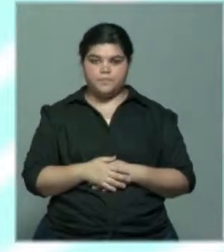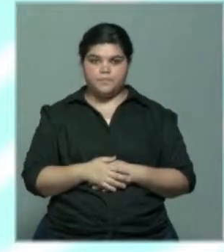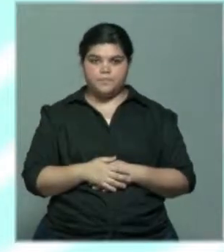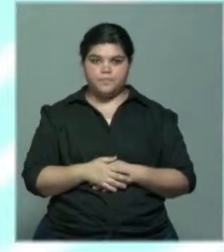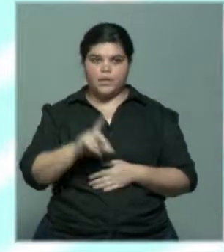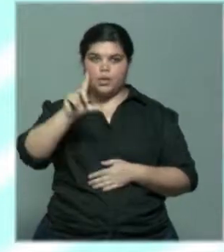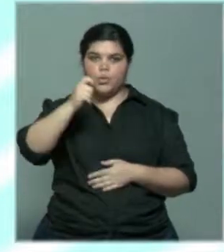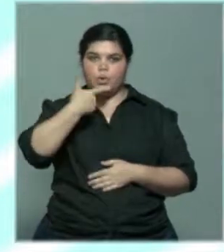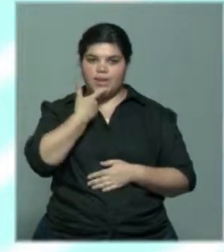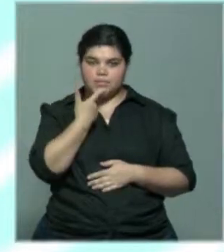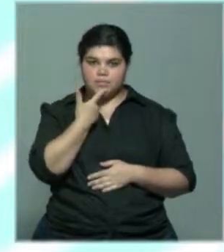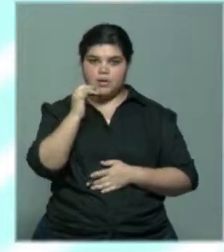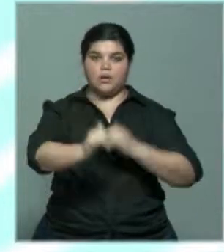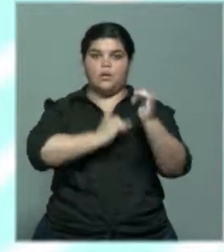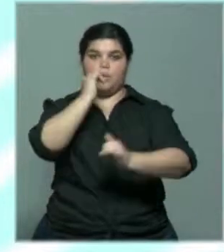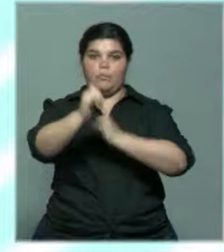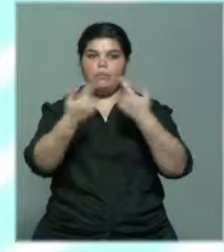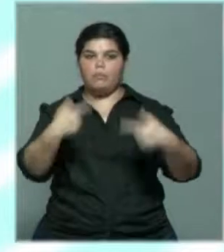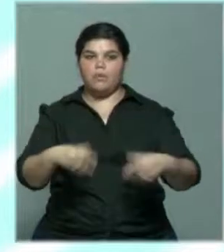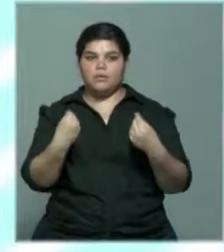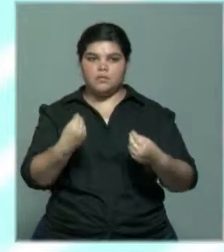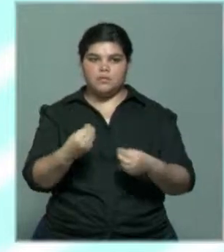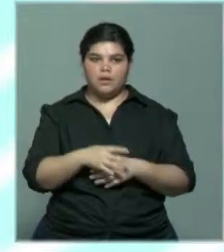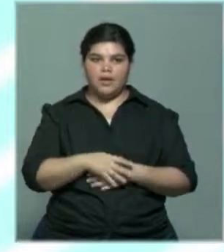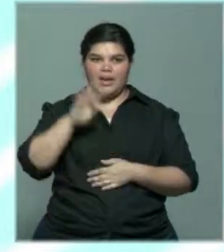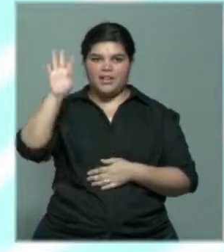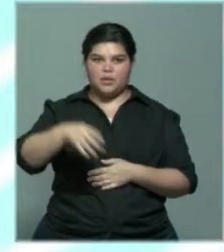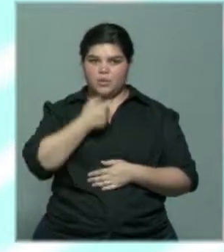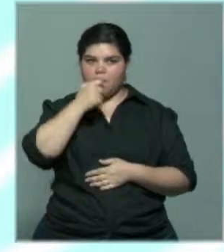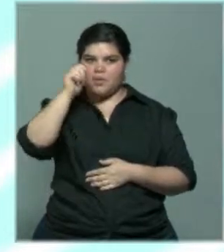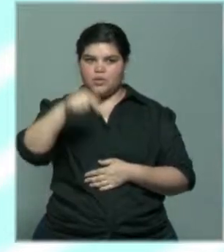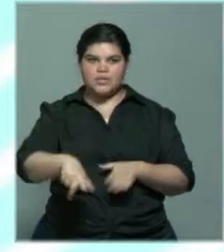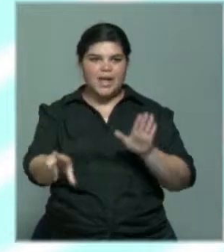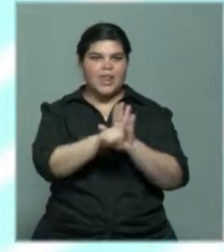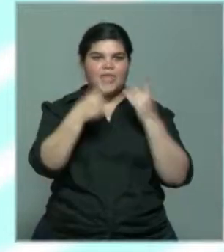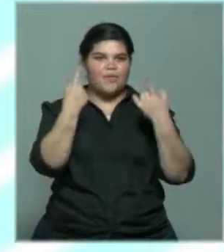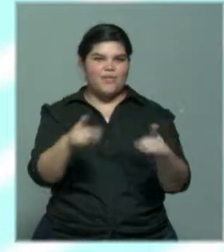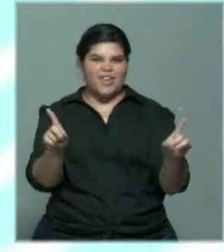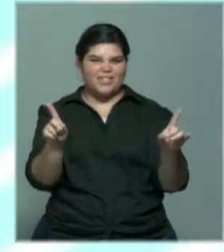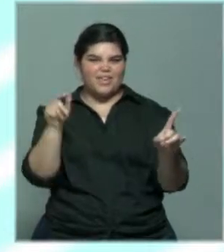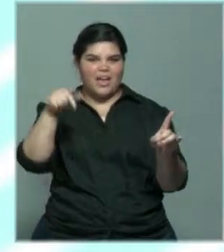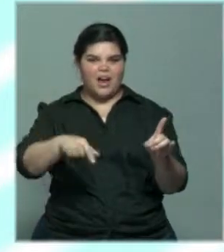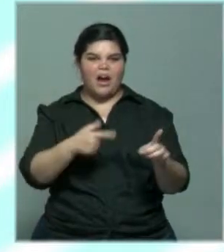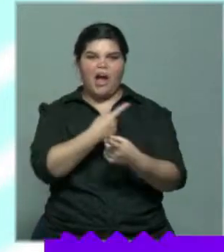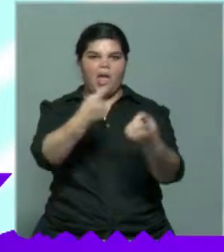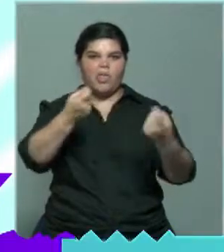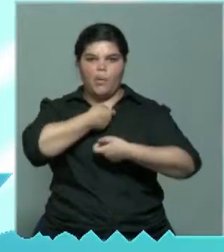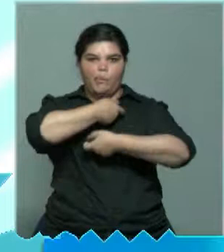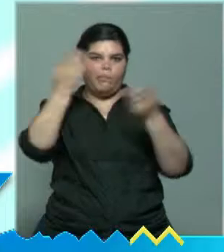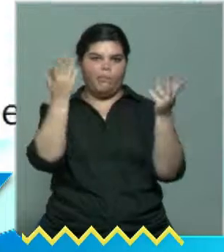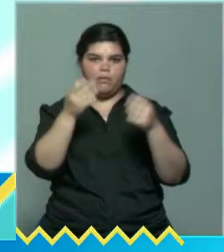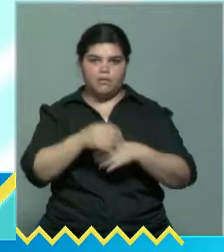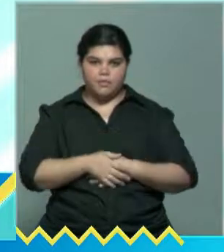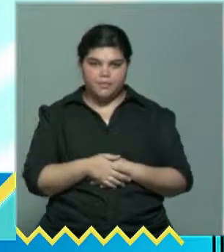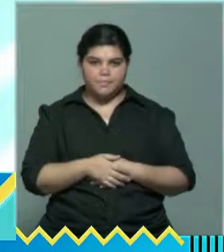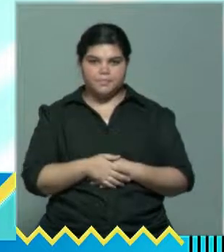Lucas Lucero dice, en la Cataluña de Mendoza tienen otra ley de tránsito donde cada uno hace lo que le pinta.